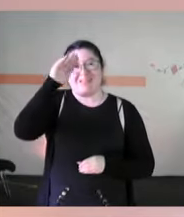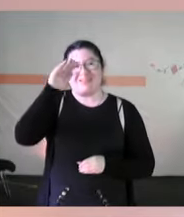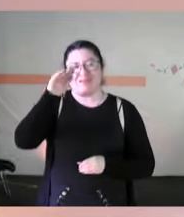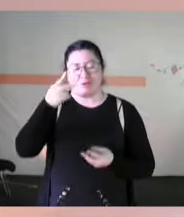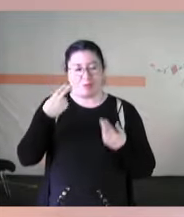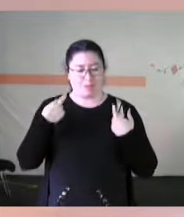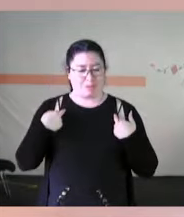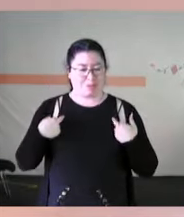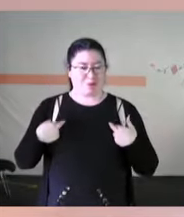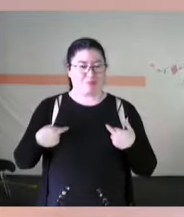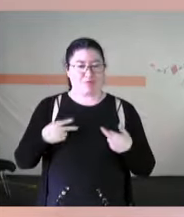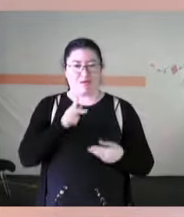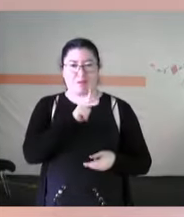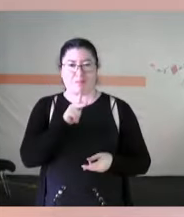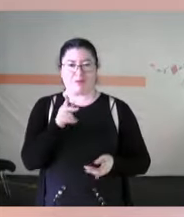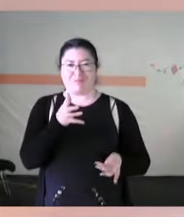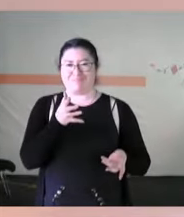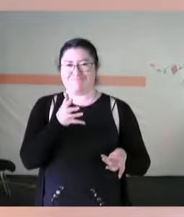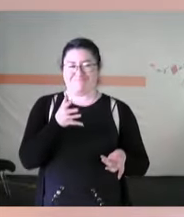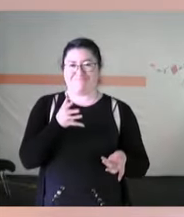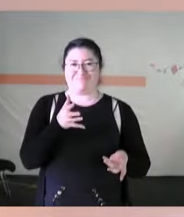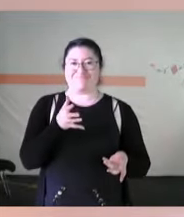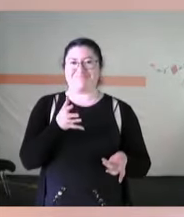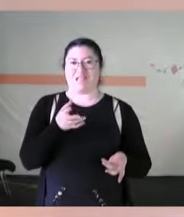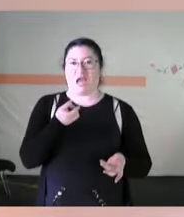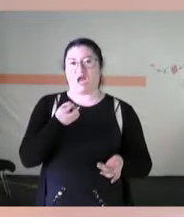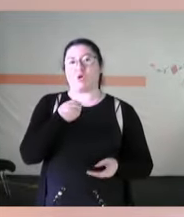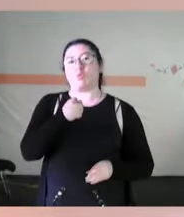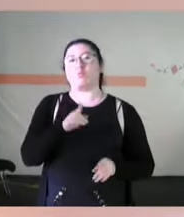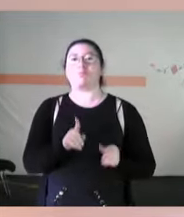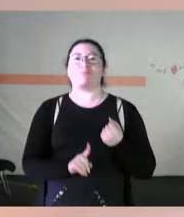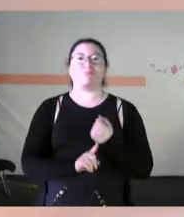La religión, o sea,